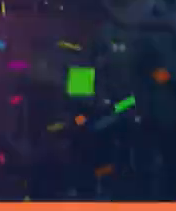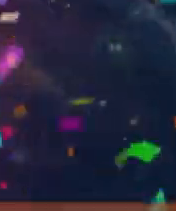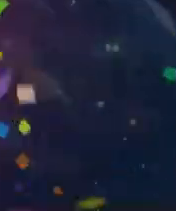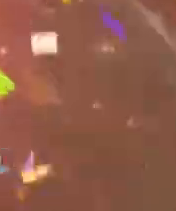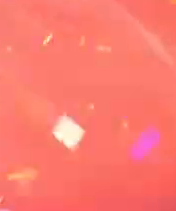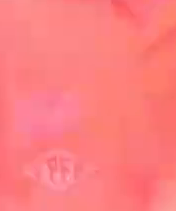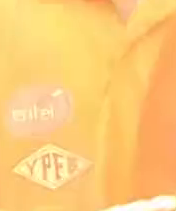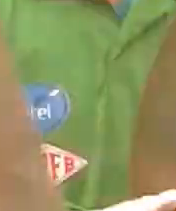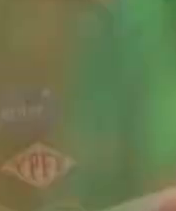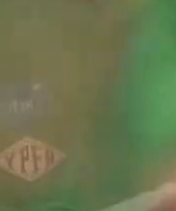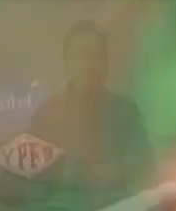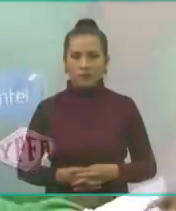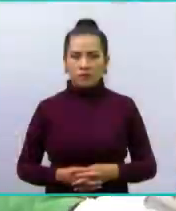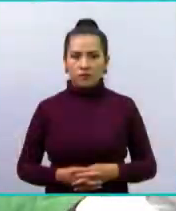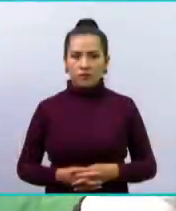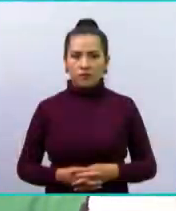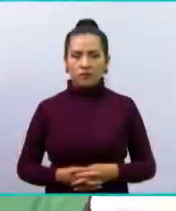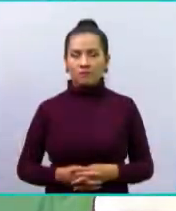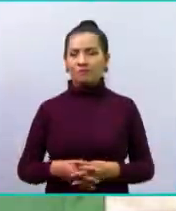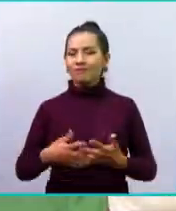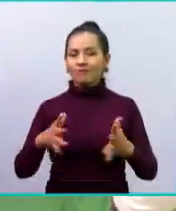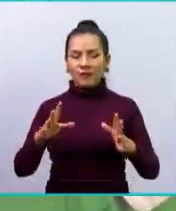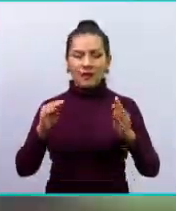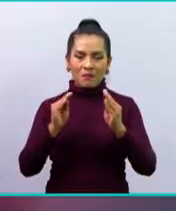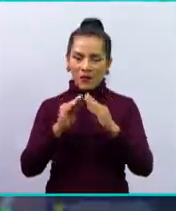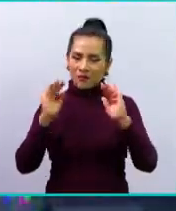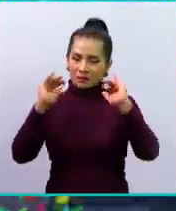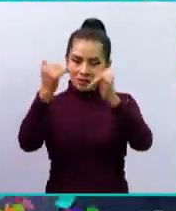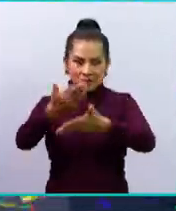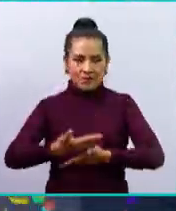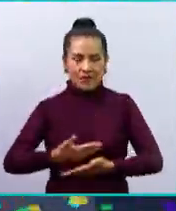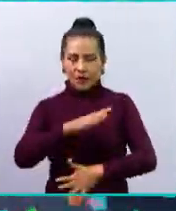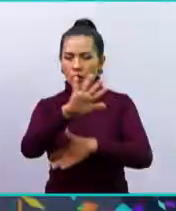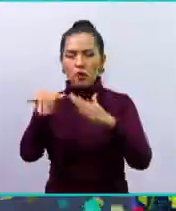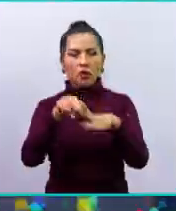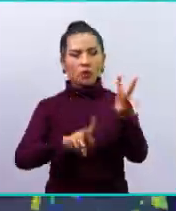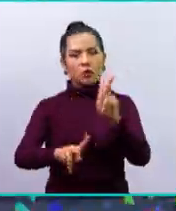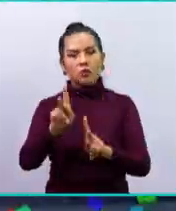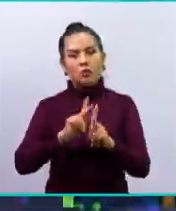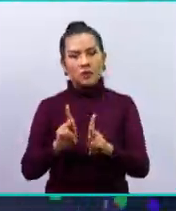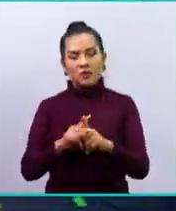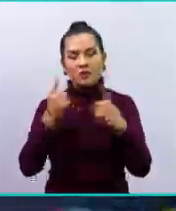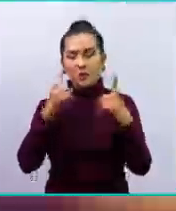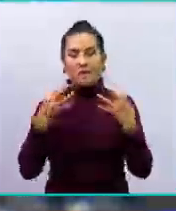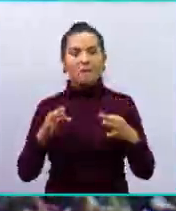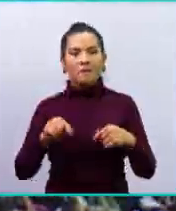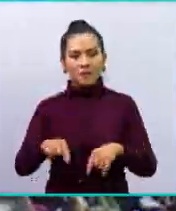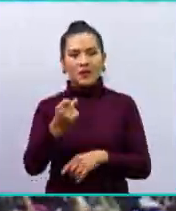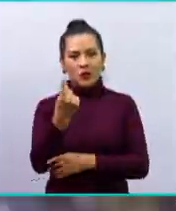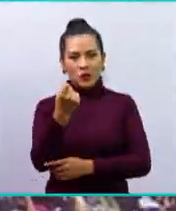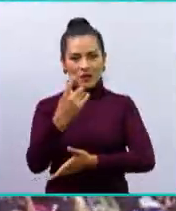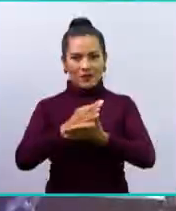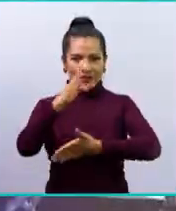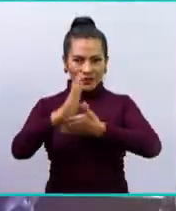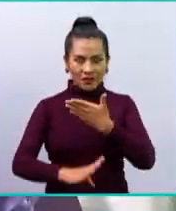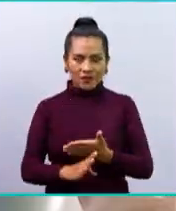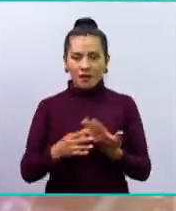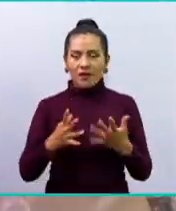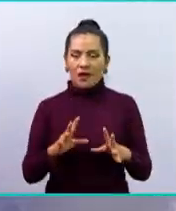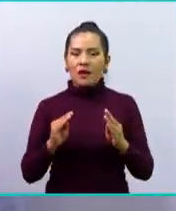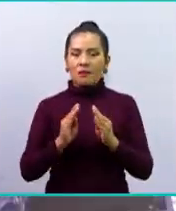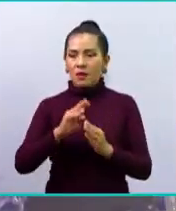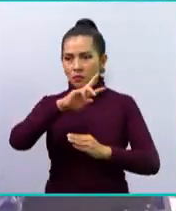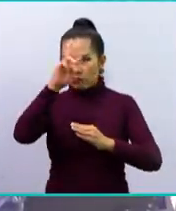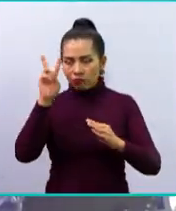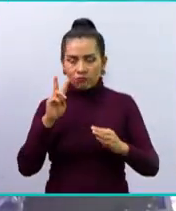mamita del socavón, está en Oruro. Invitar a toda la población este 11 de febrero, en las cuales